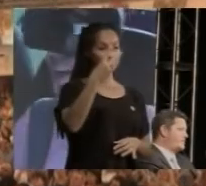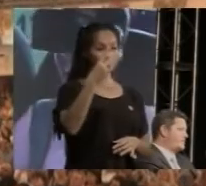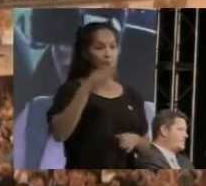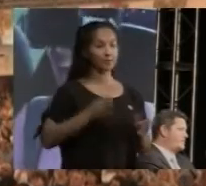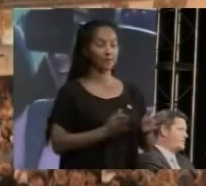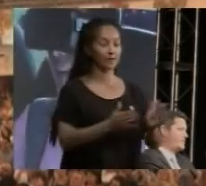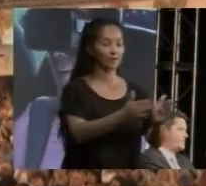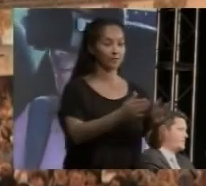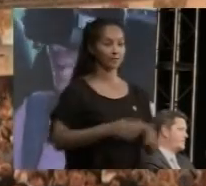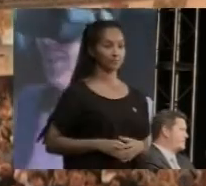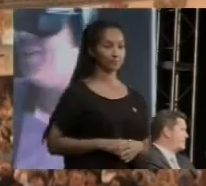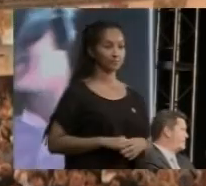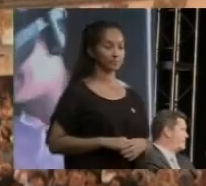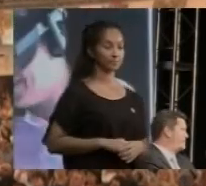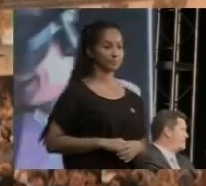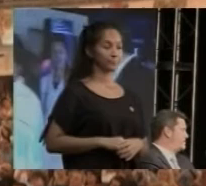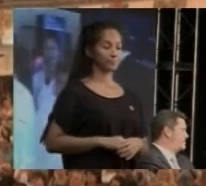tramo también.